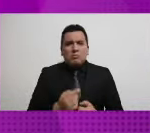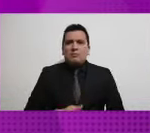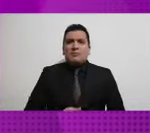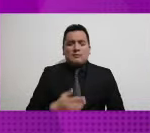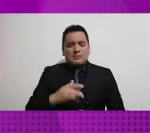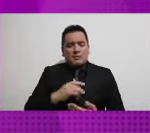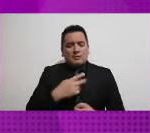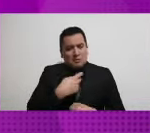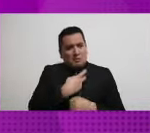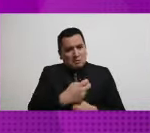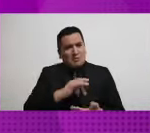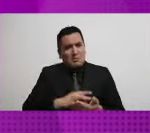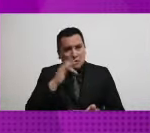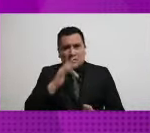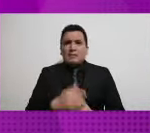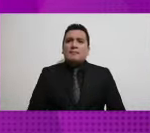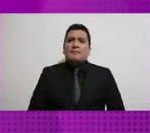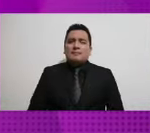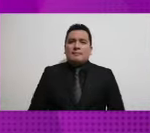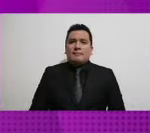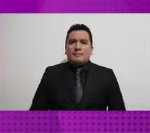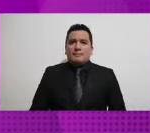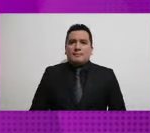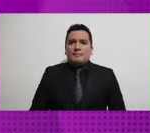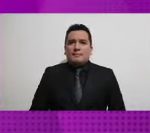por la invitación, por tomarnos en cuenta.